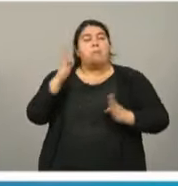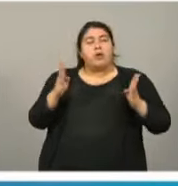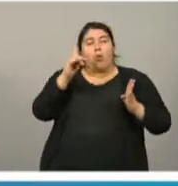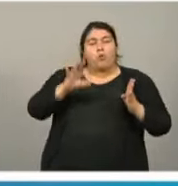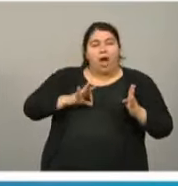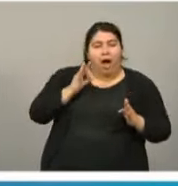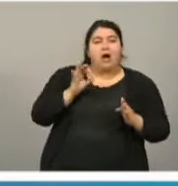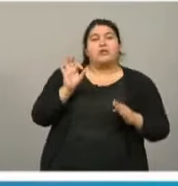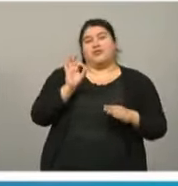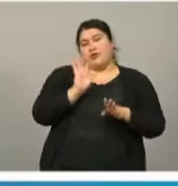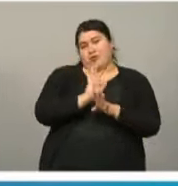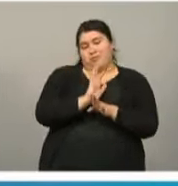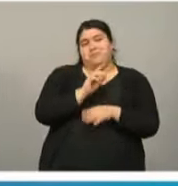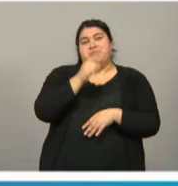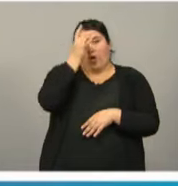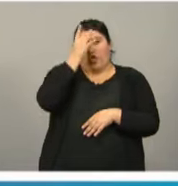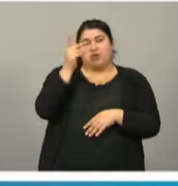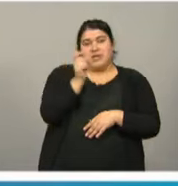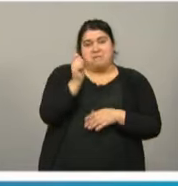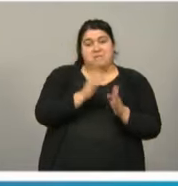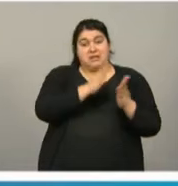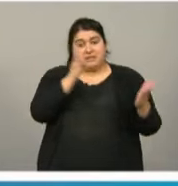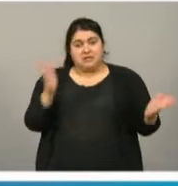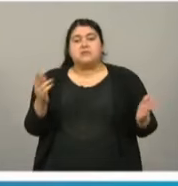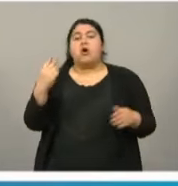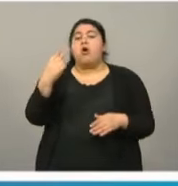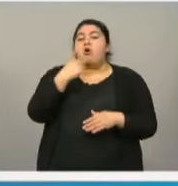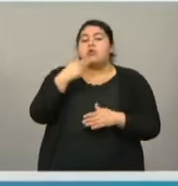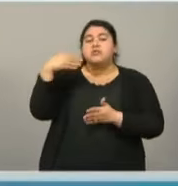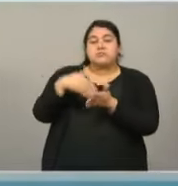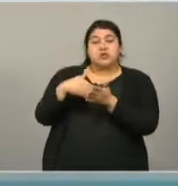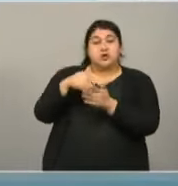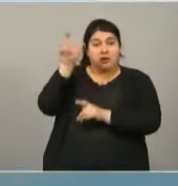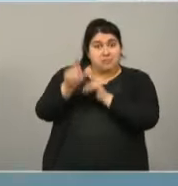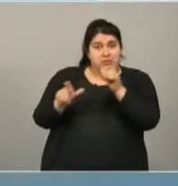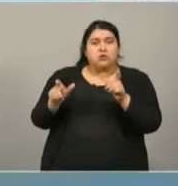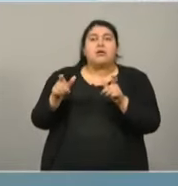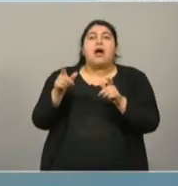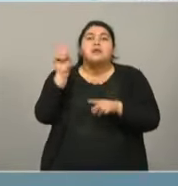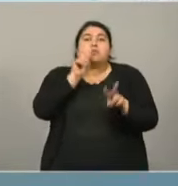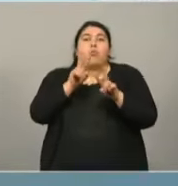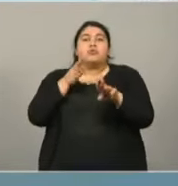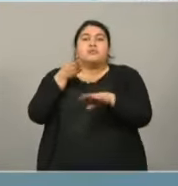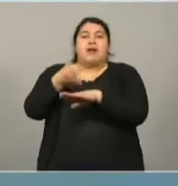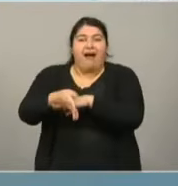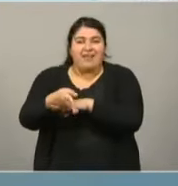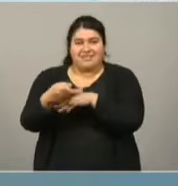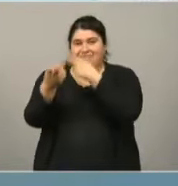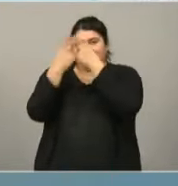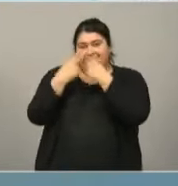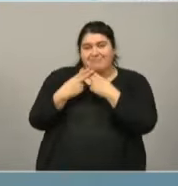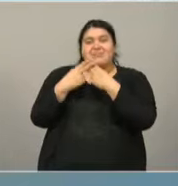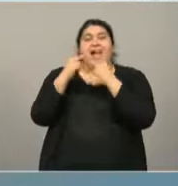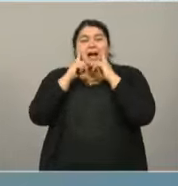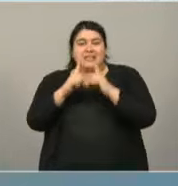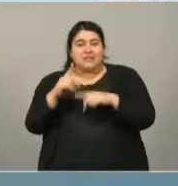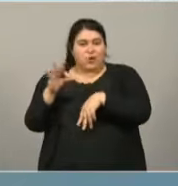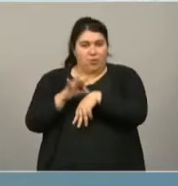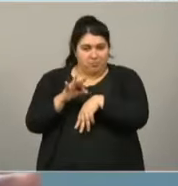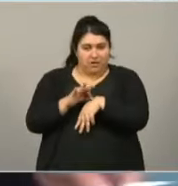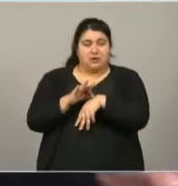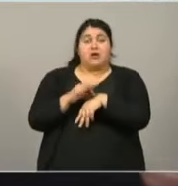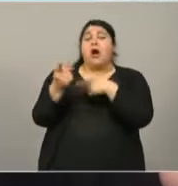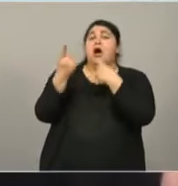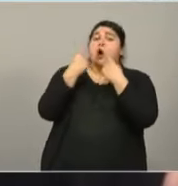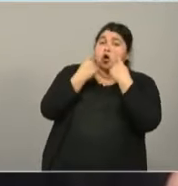año de 12 meses esto significa que hay 11 millones de bonares que en el plazo de un año buscan ser atendido la mayor parte de ellos más de 50% por